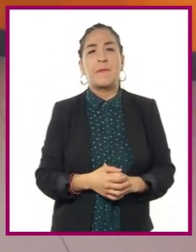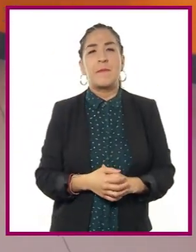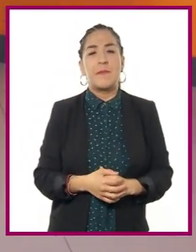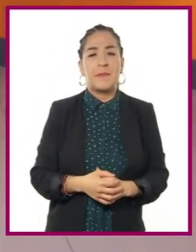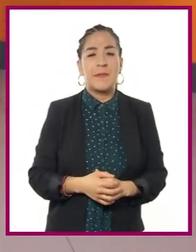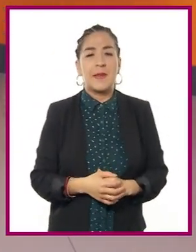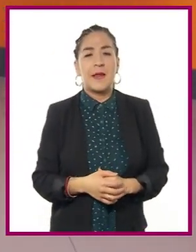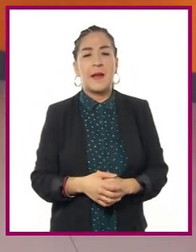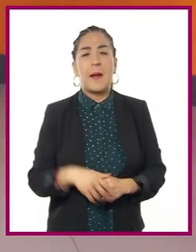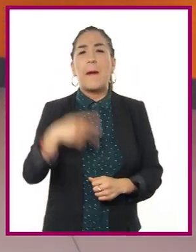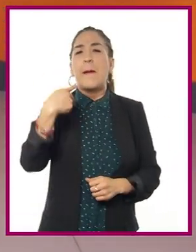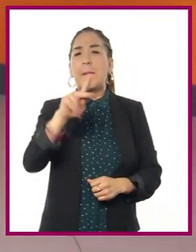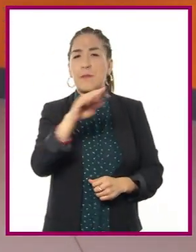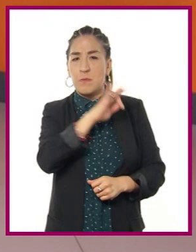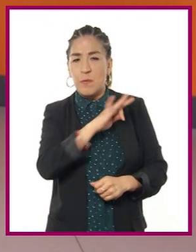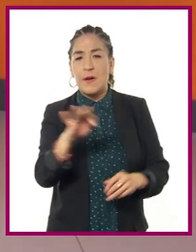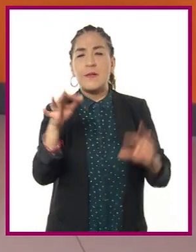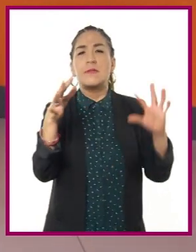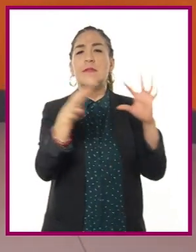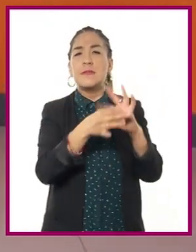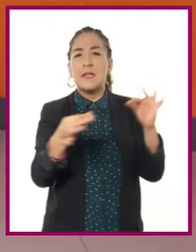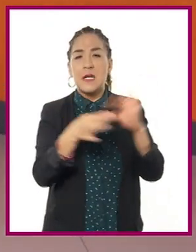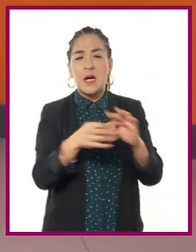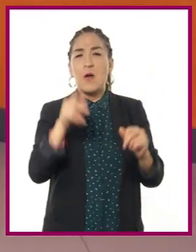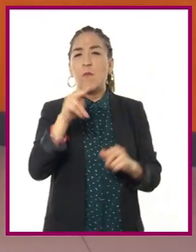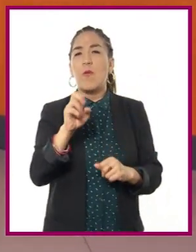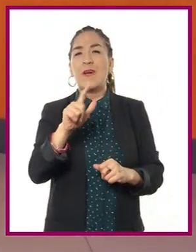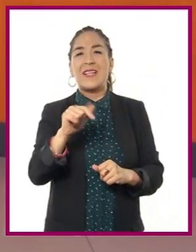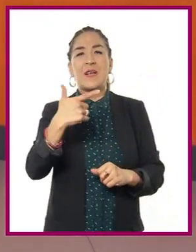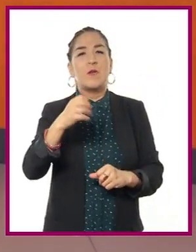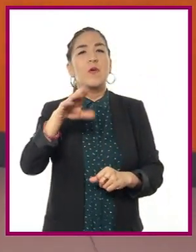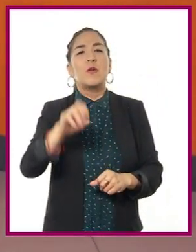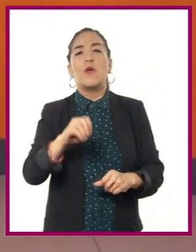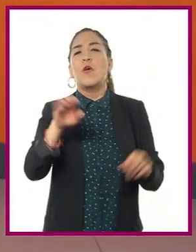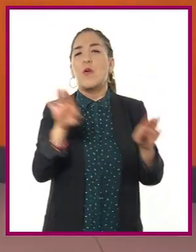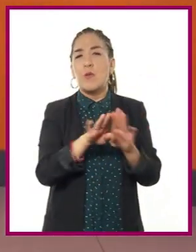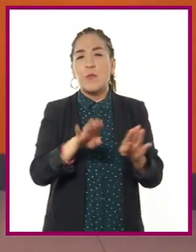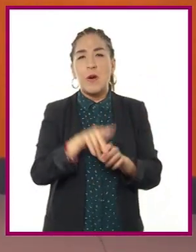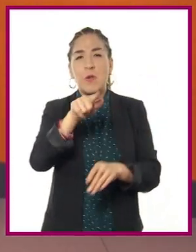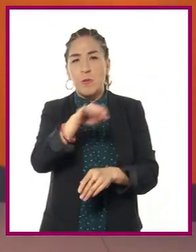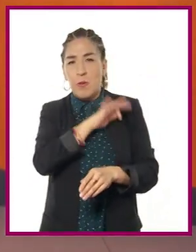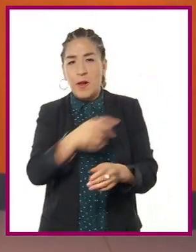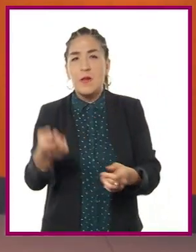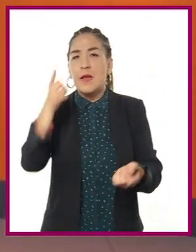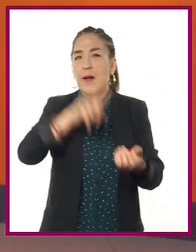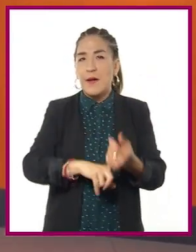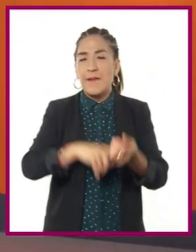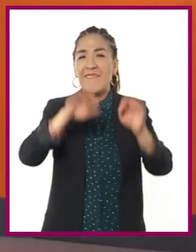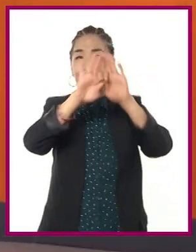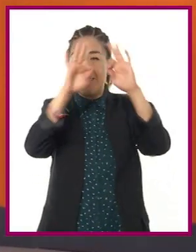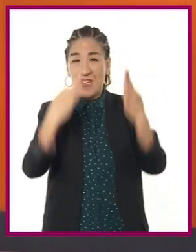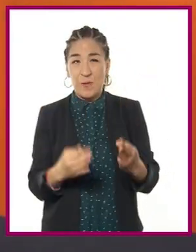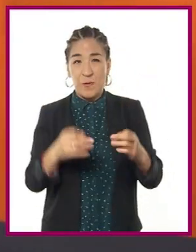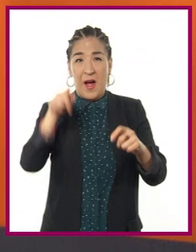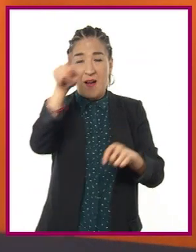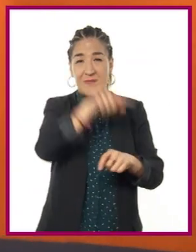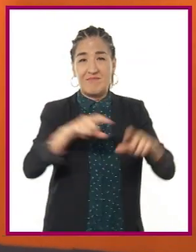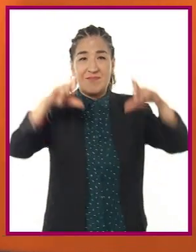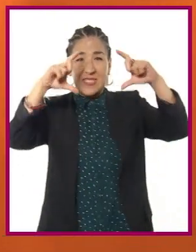Pero, ¿se puede afirmar que todo polígono regular se puede inscribir en una